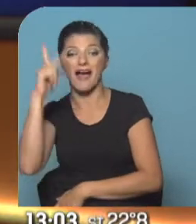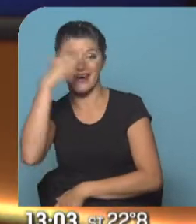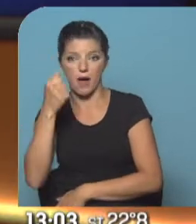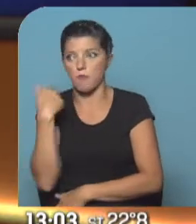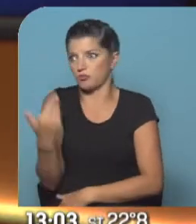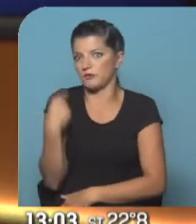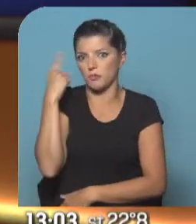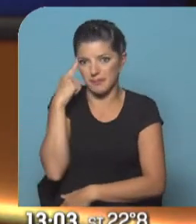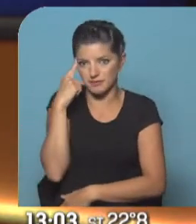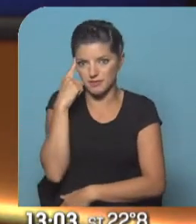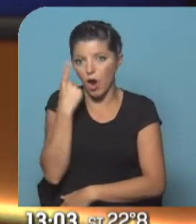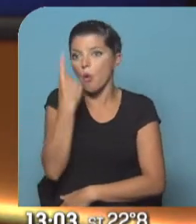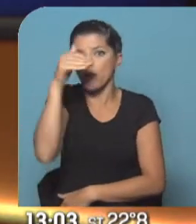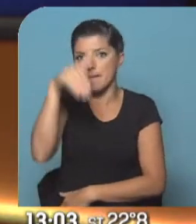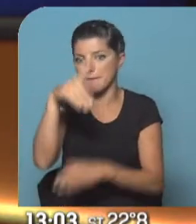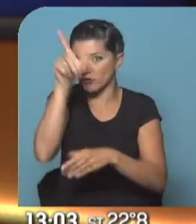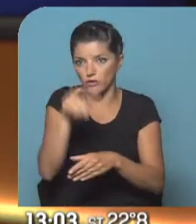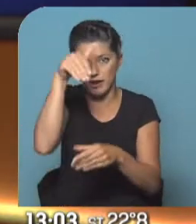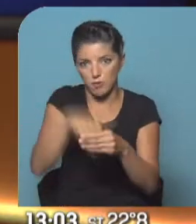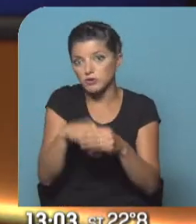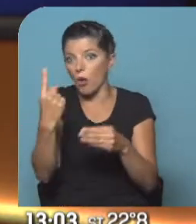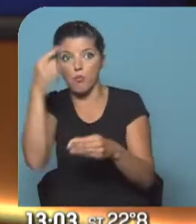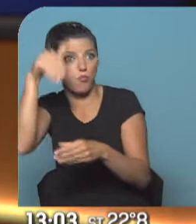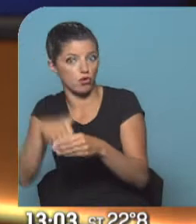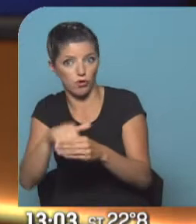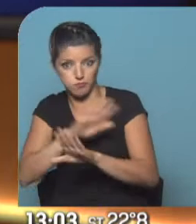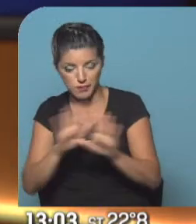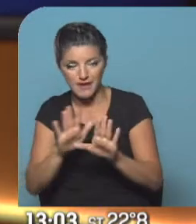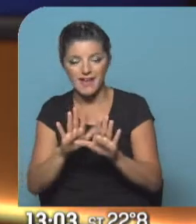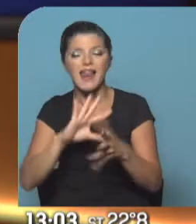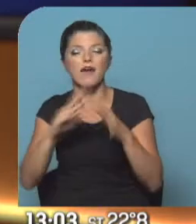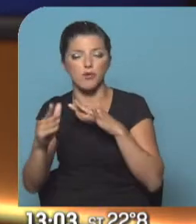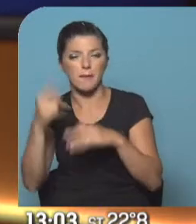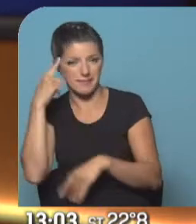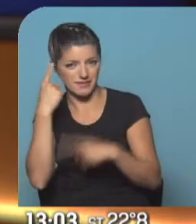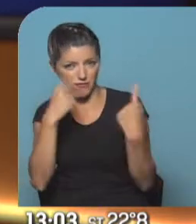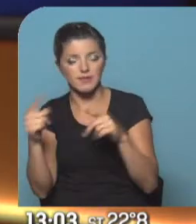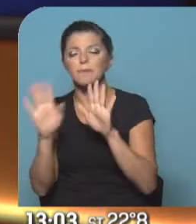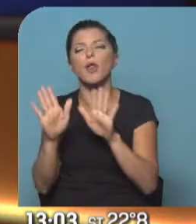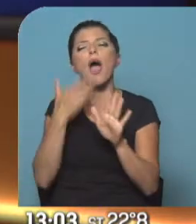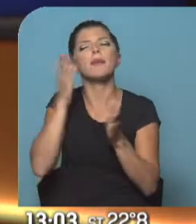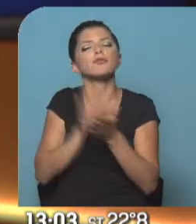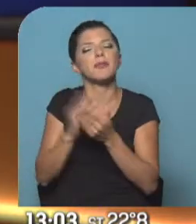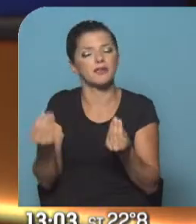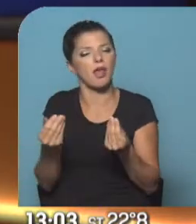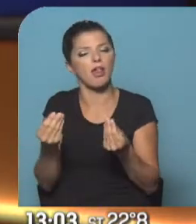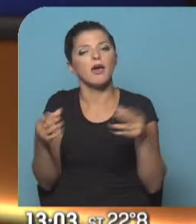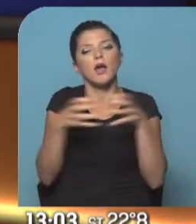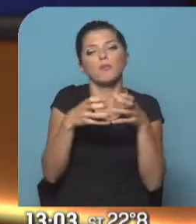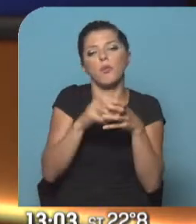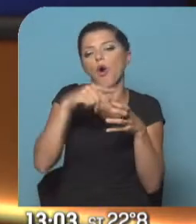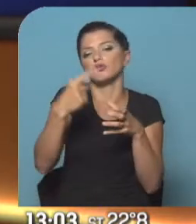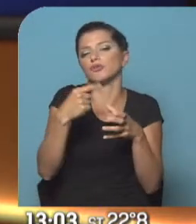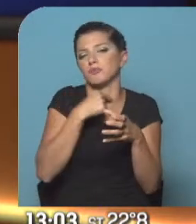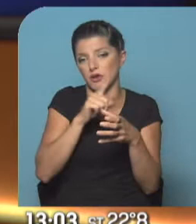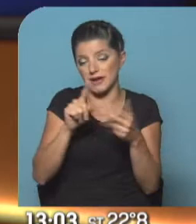sea diferente la distribución del poder. El tema de cuál es el actor que vamos a hablar. Si hablamos de los maronitas, por supuesto, no van a querer poder.